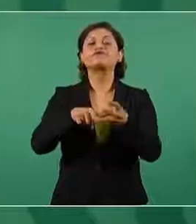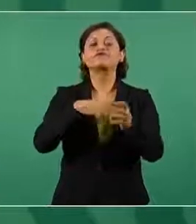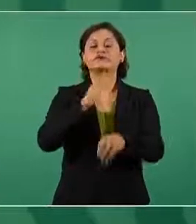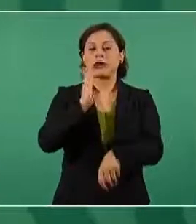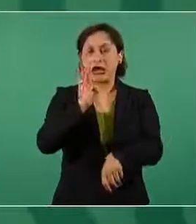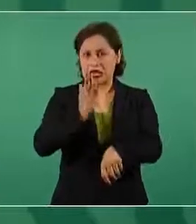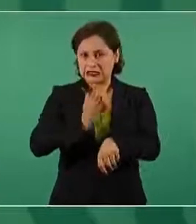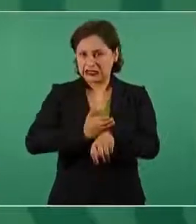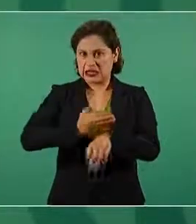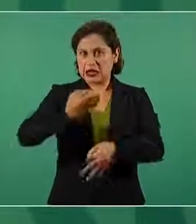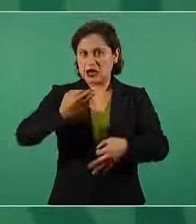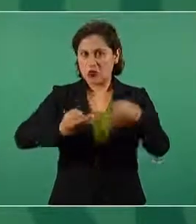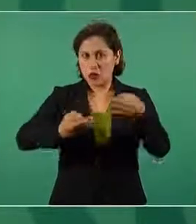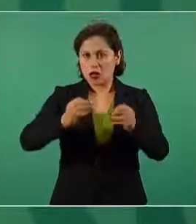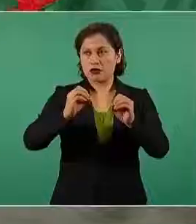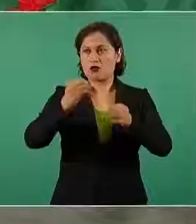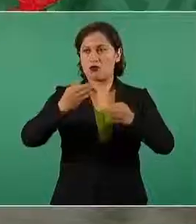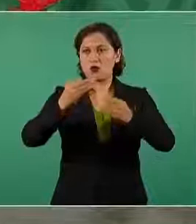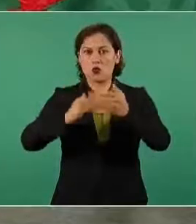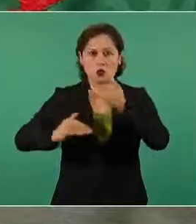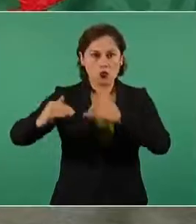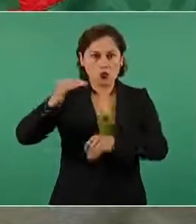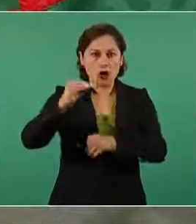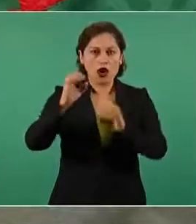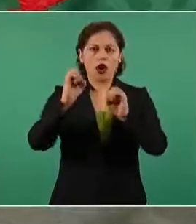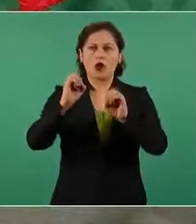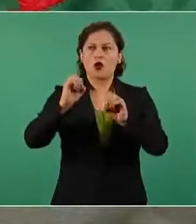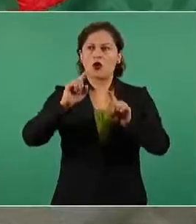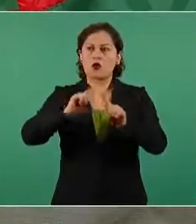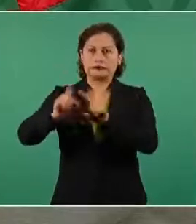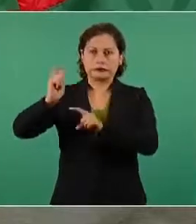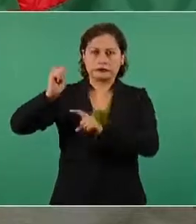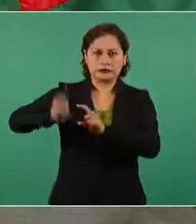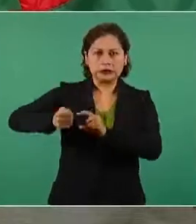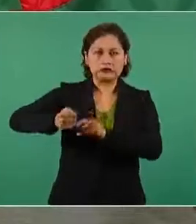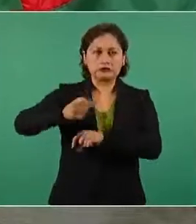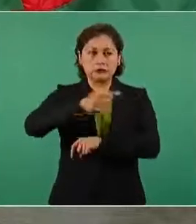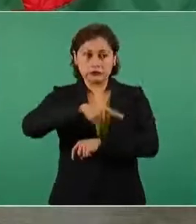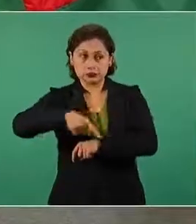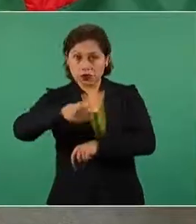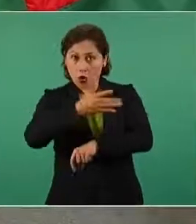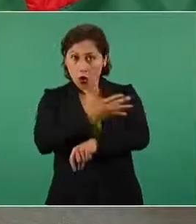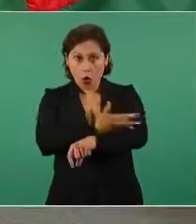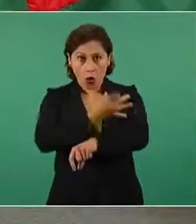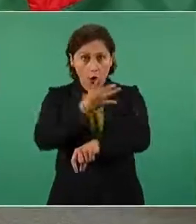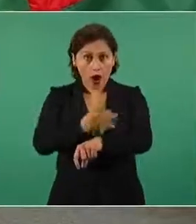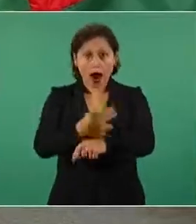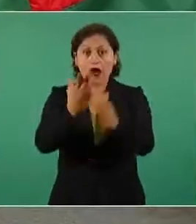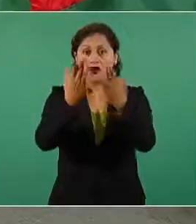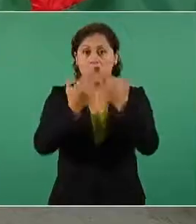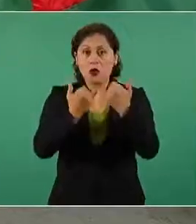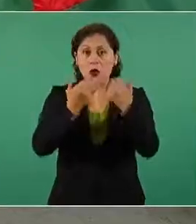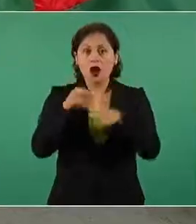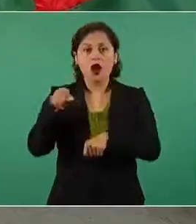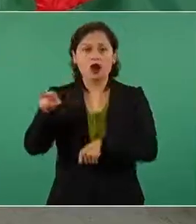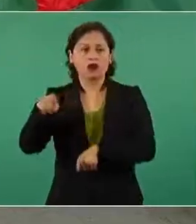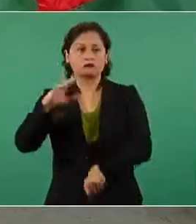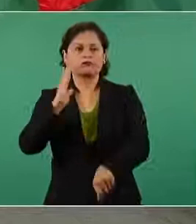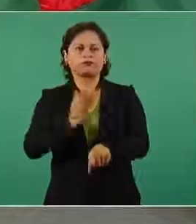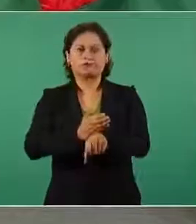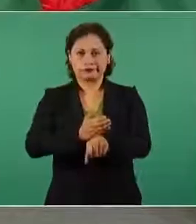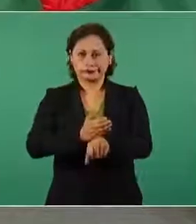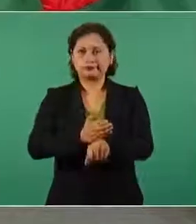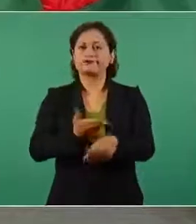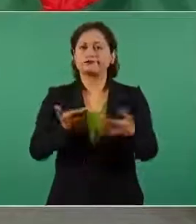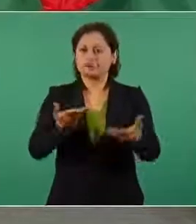jueces, a magistrados, a ministros que actúen de manera deshonesta. Esa es su función.